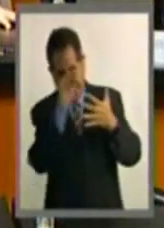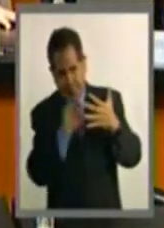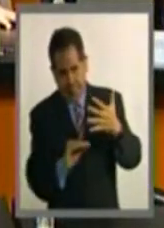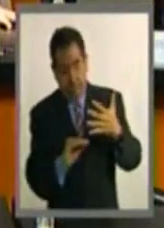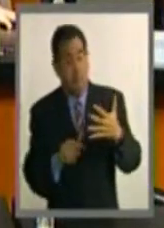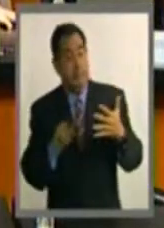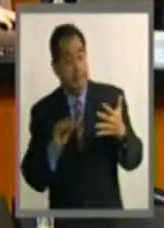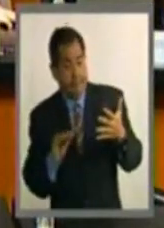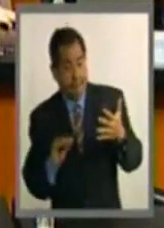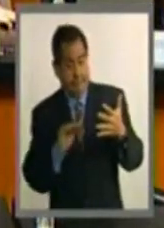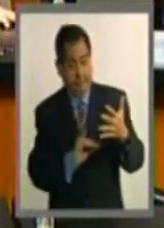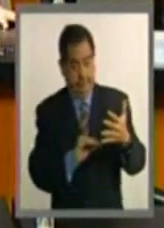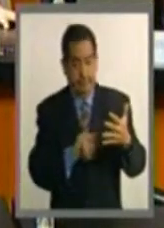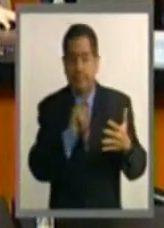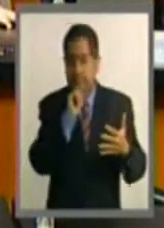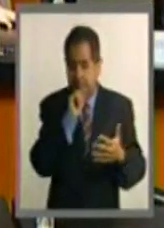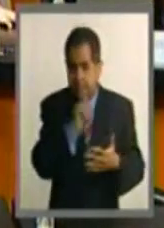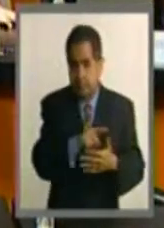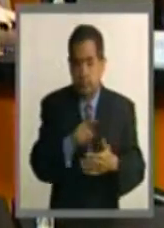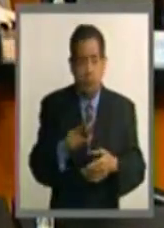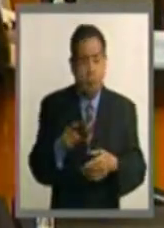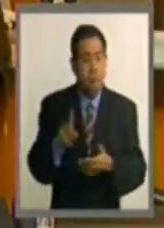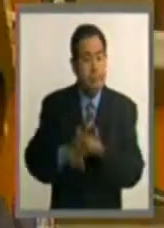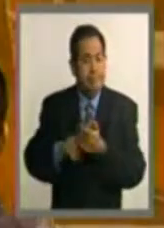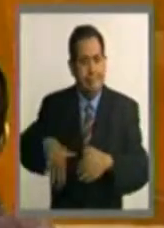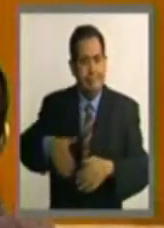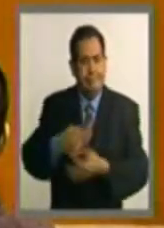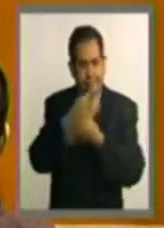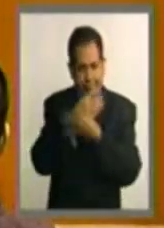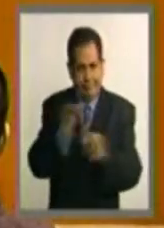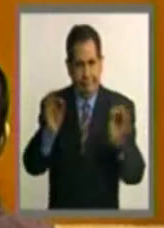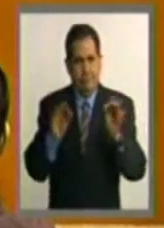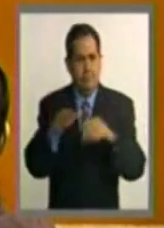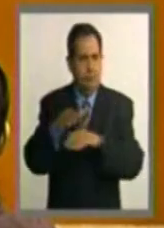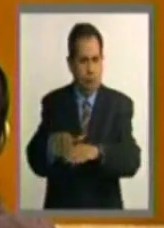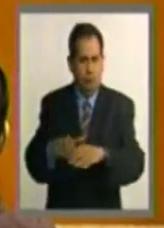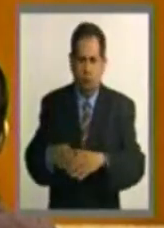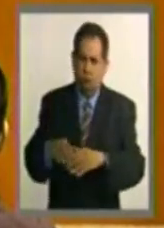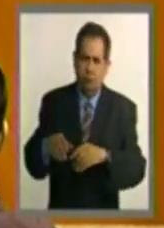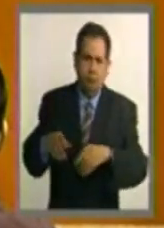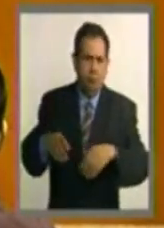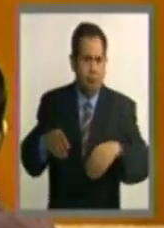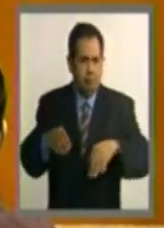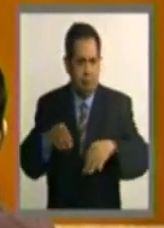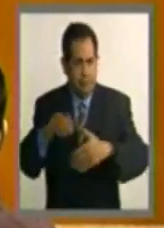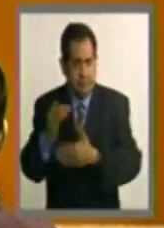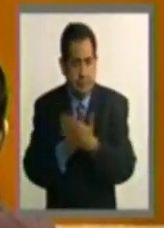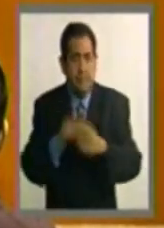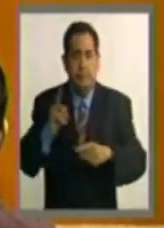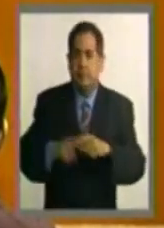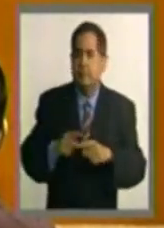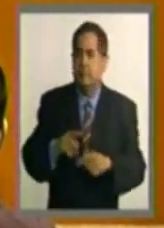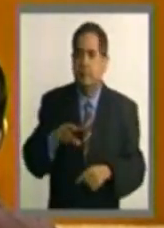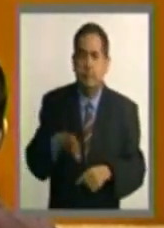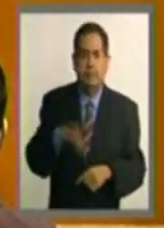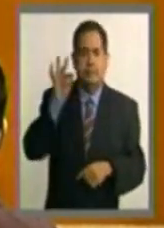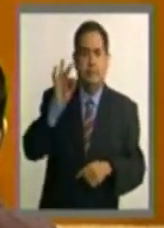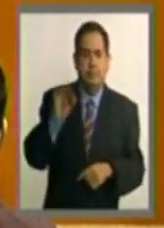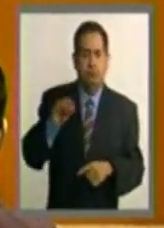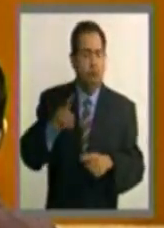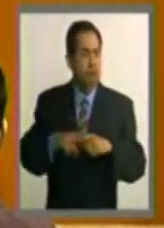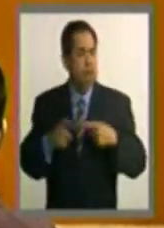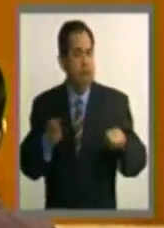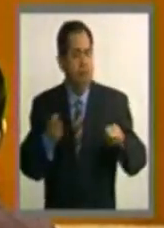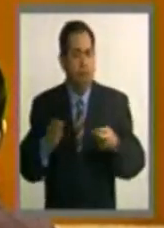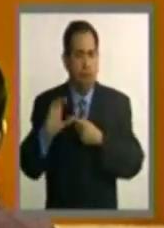que ahí en el declaratoria de eliminación laboral se va a nombrar la mediadora que habrá del